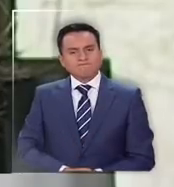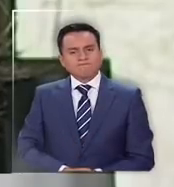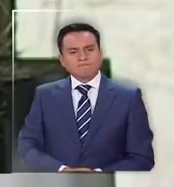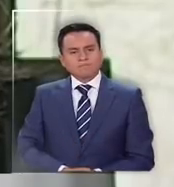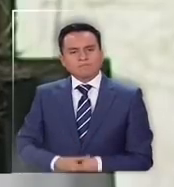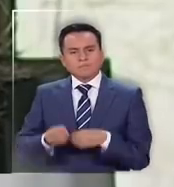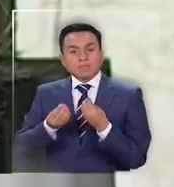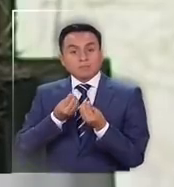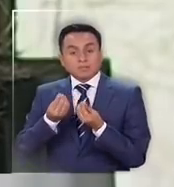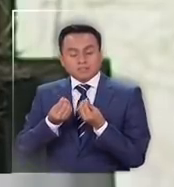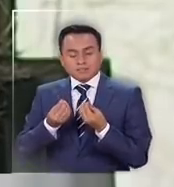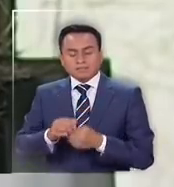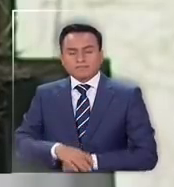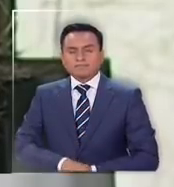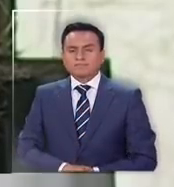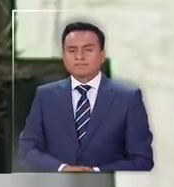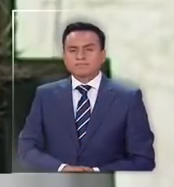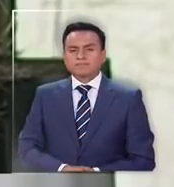que